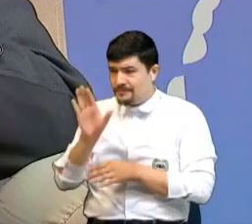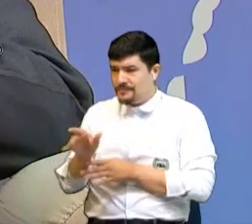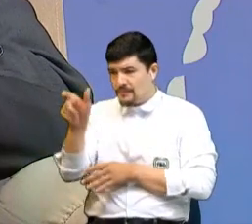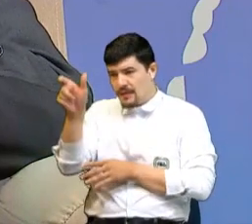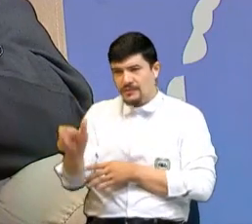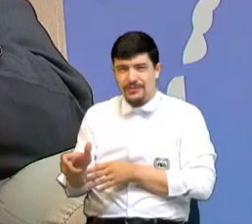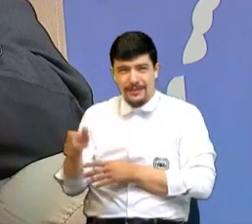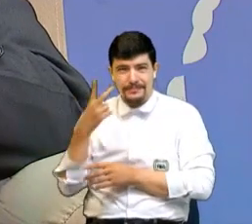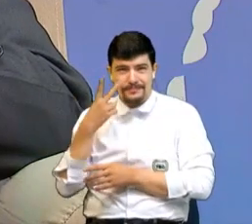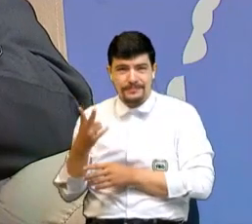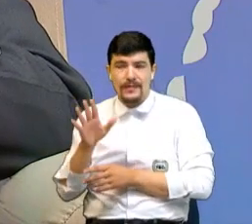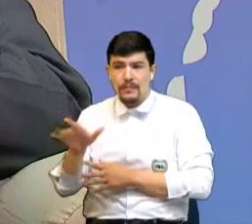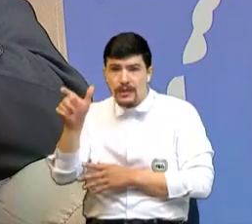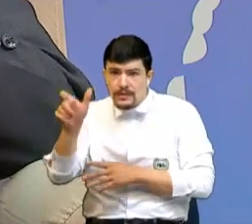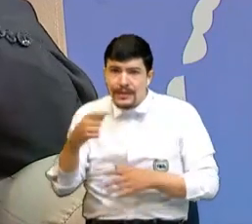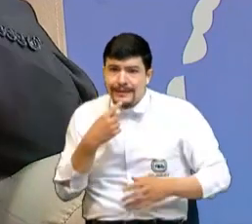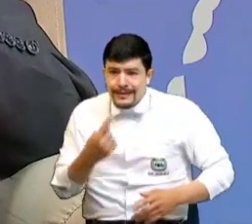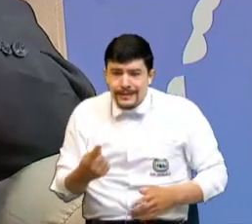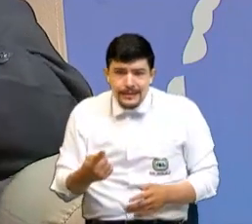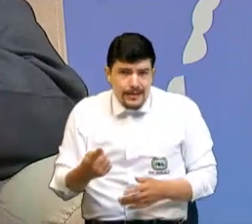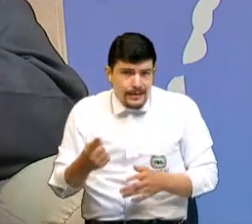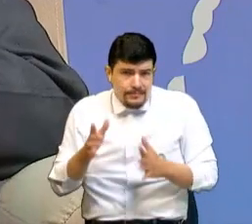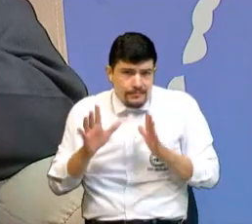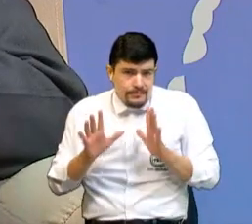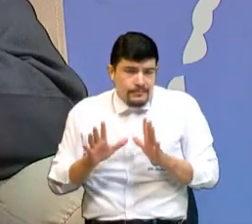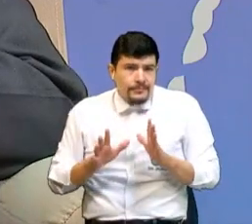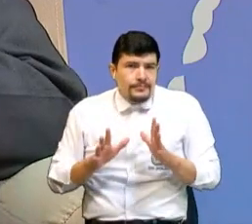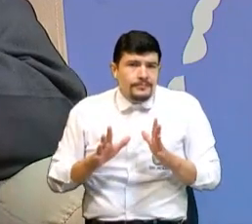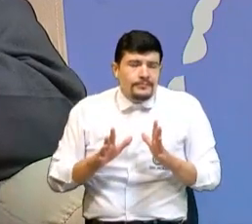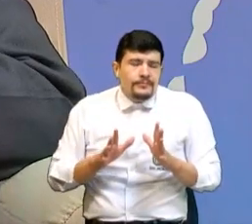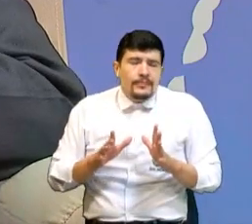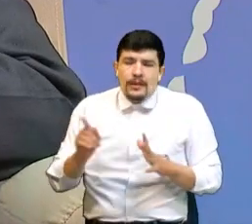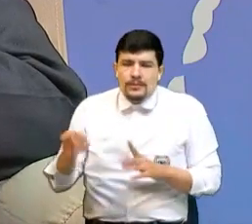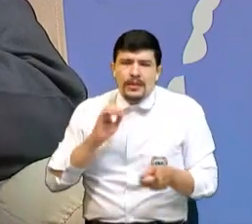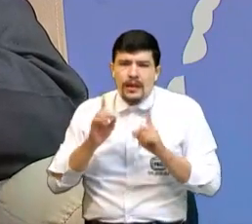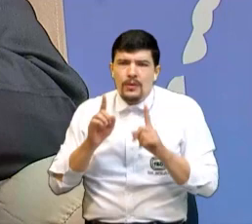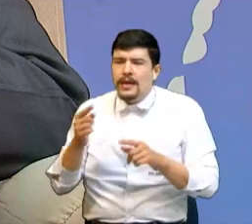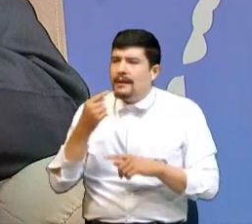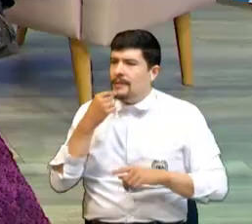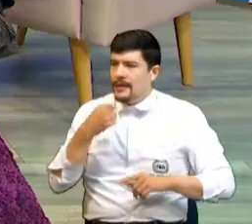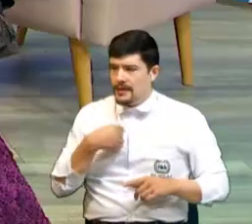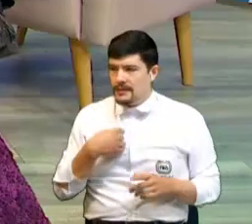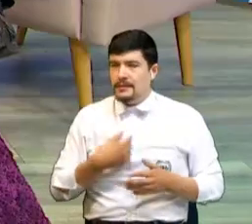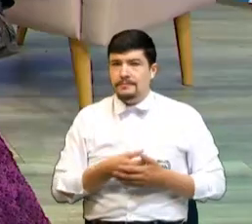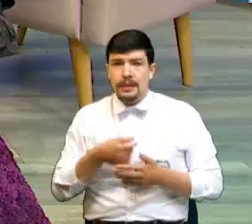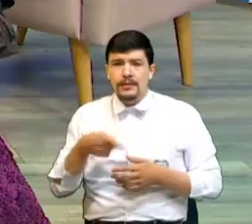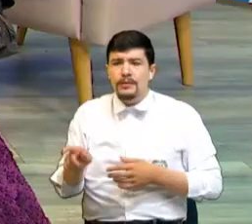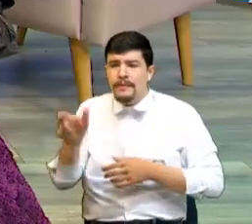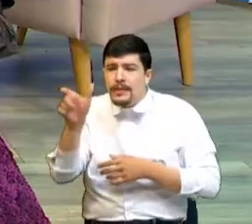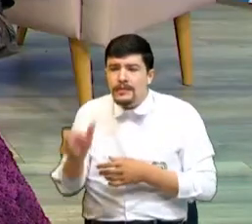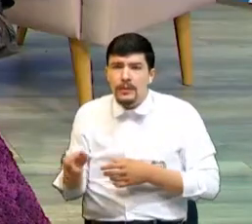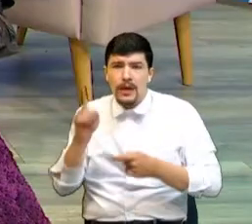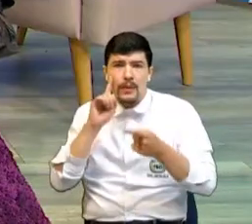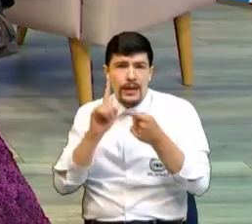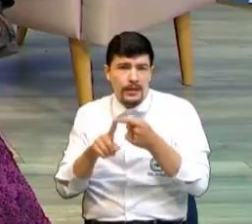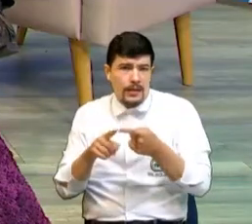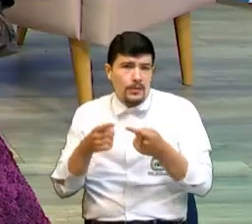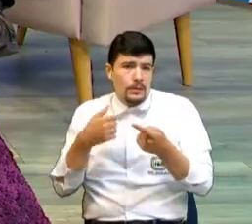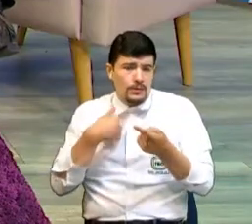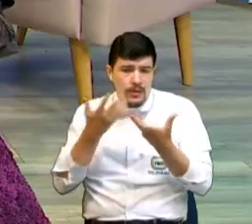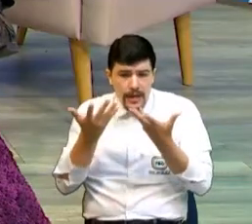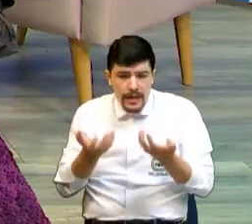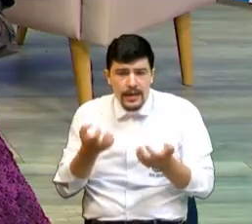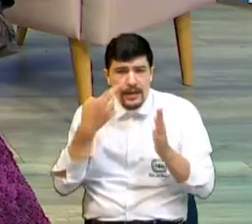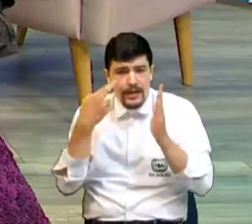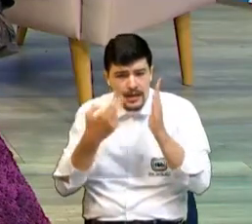El televidente manifestaba en la parte, en la conversación, me decía que él tenía la intención de también de